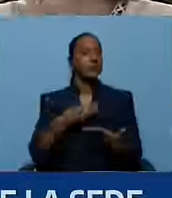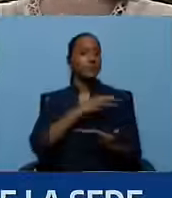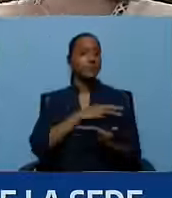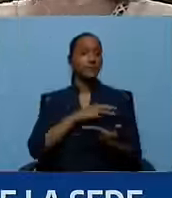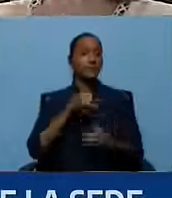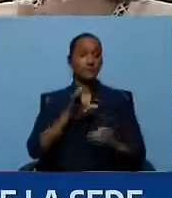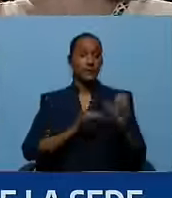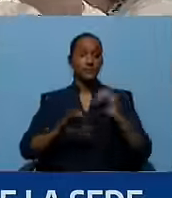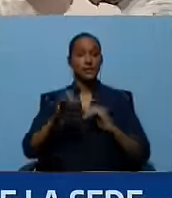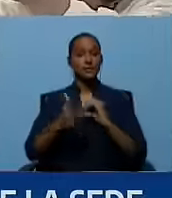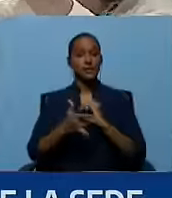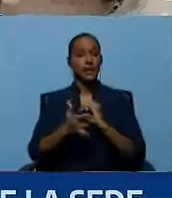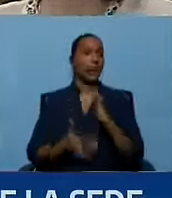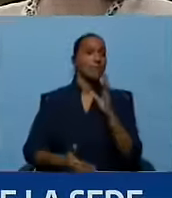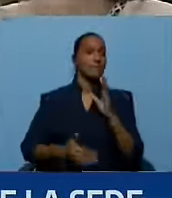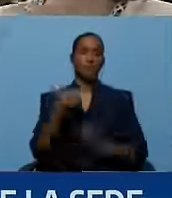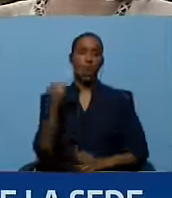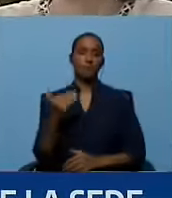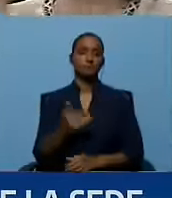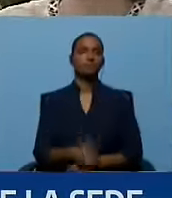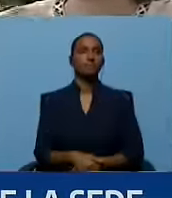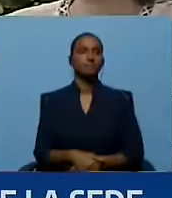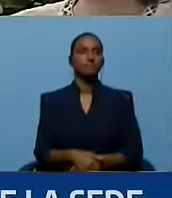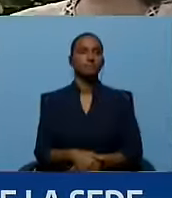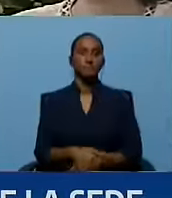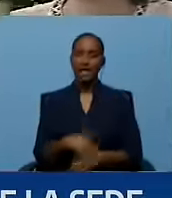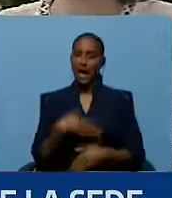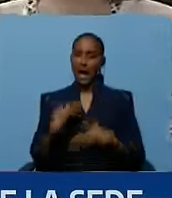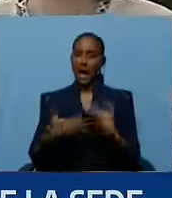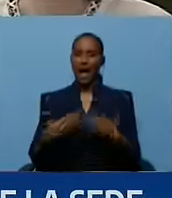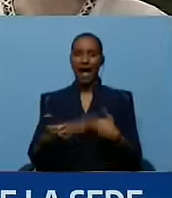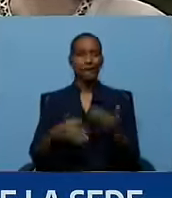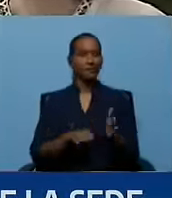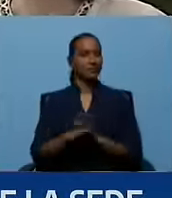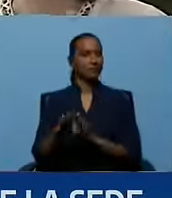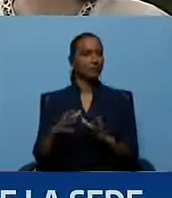e Innovación. Avancemos todo lo que podamos.